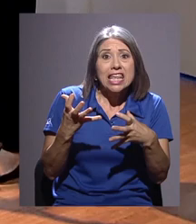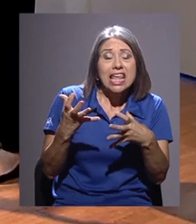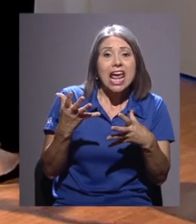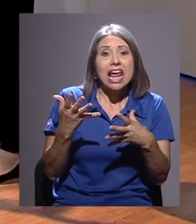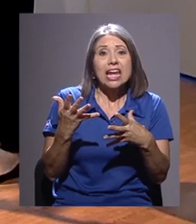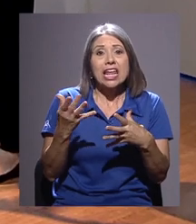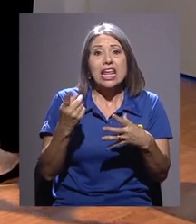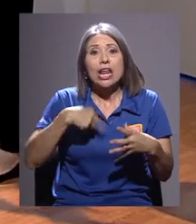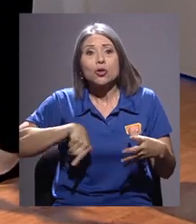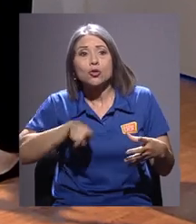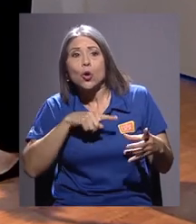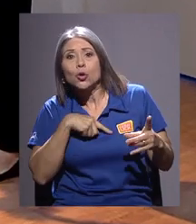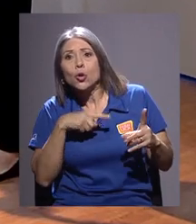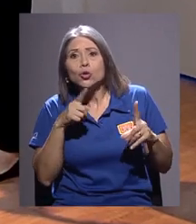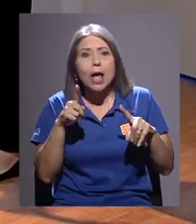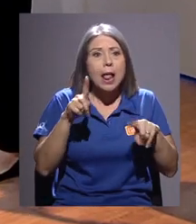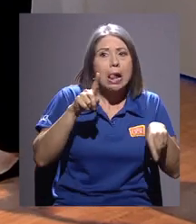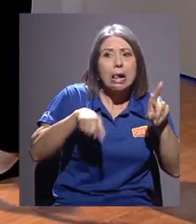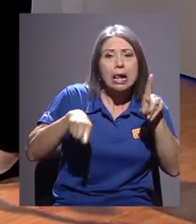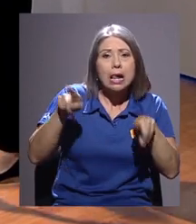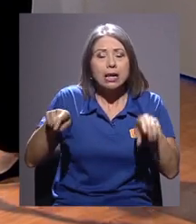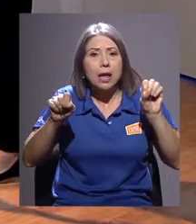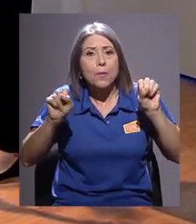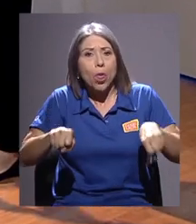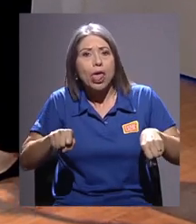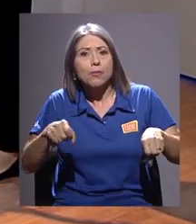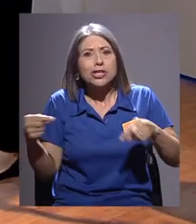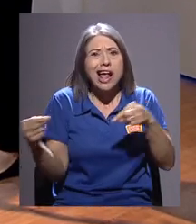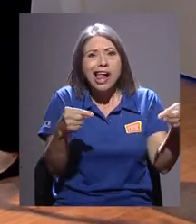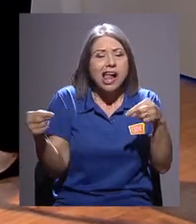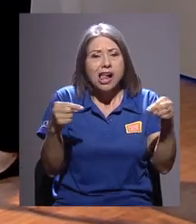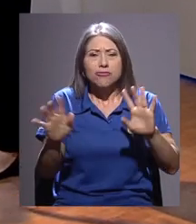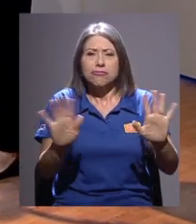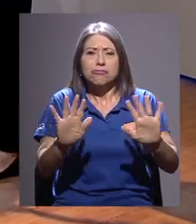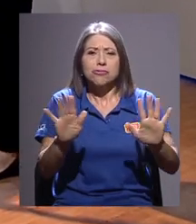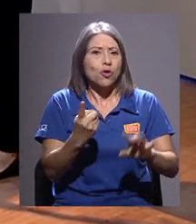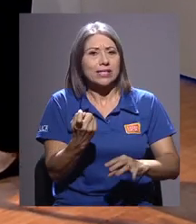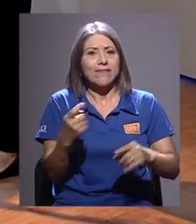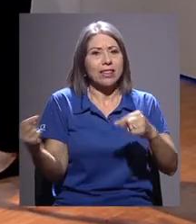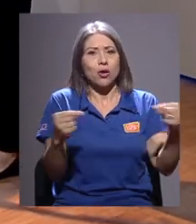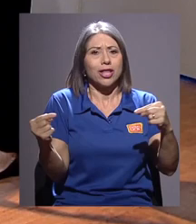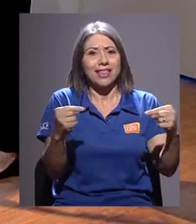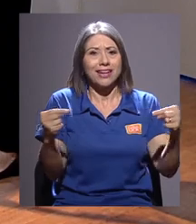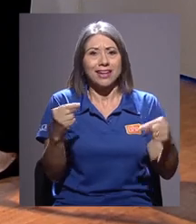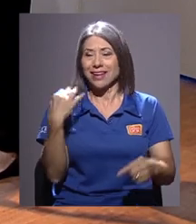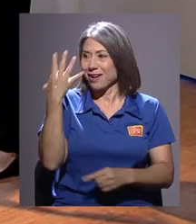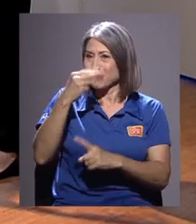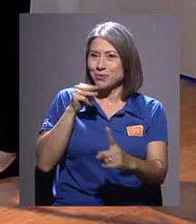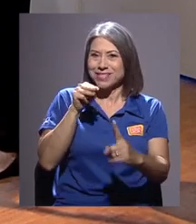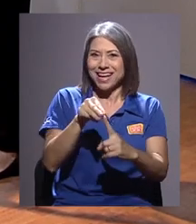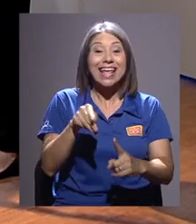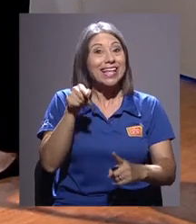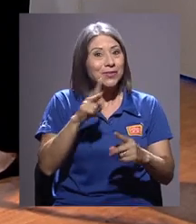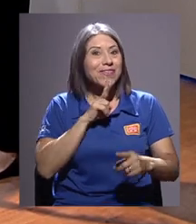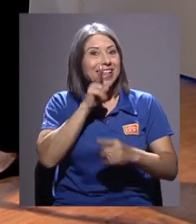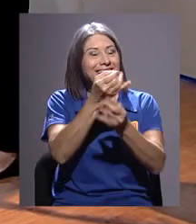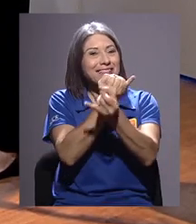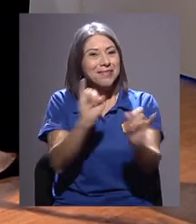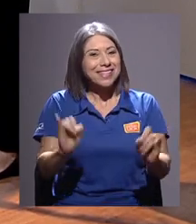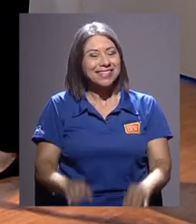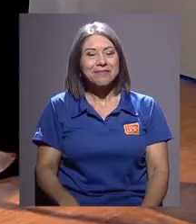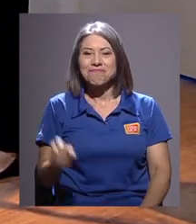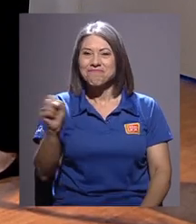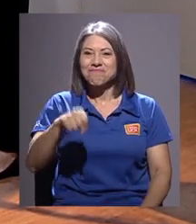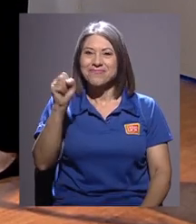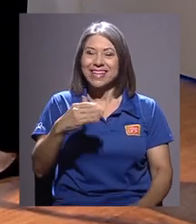por sus banderines que podemos tener que estar conteniendo contra los demás no hace falta contener eso sería una verdadera independencia así